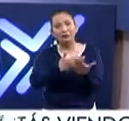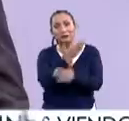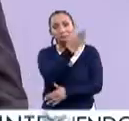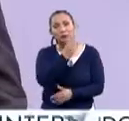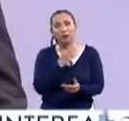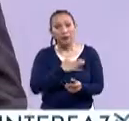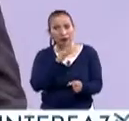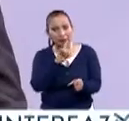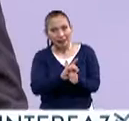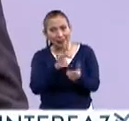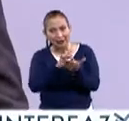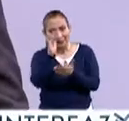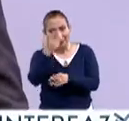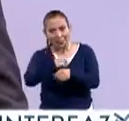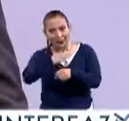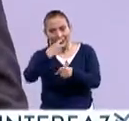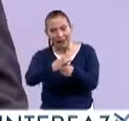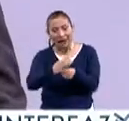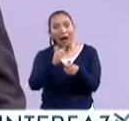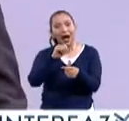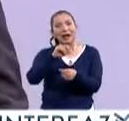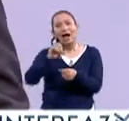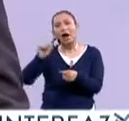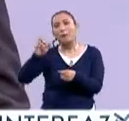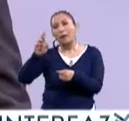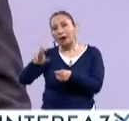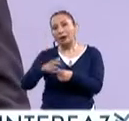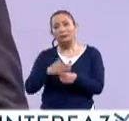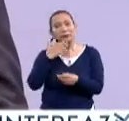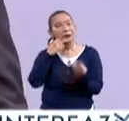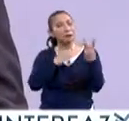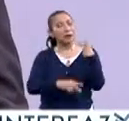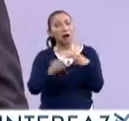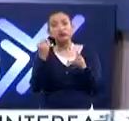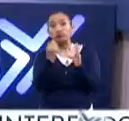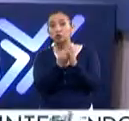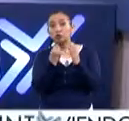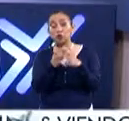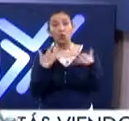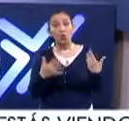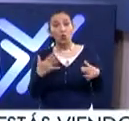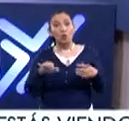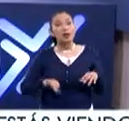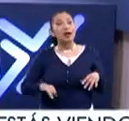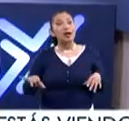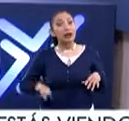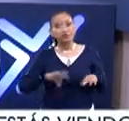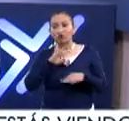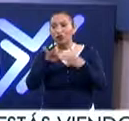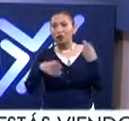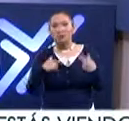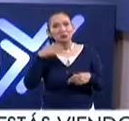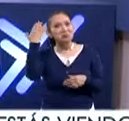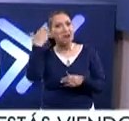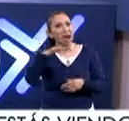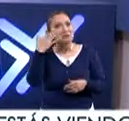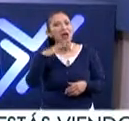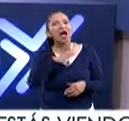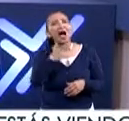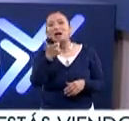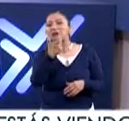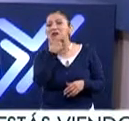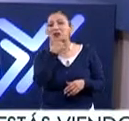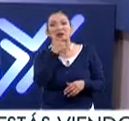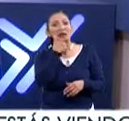mañana muy buenos días gracias por invitarme a naomi bienvenido y además es de mucho interés toda la gente sabe que ya el